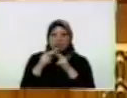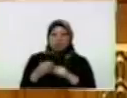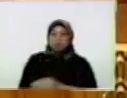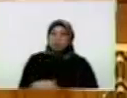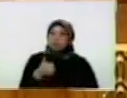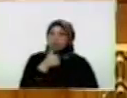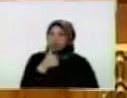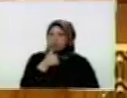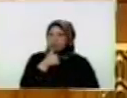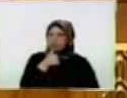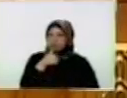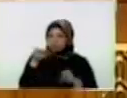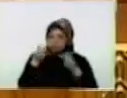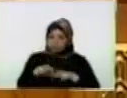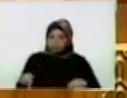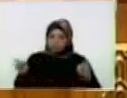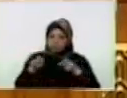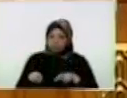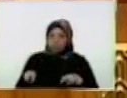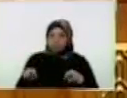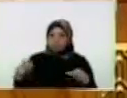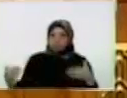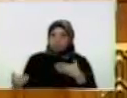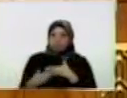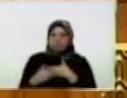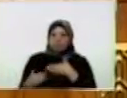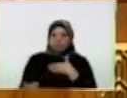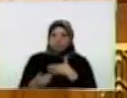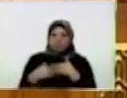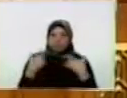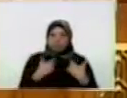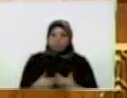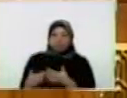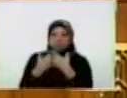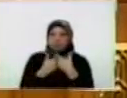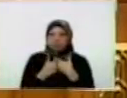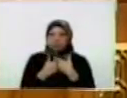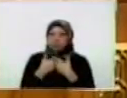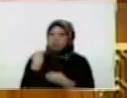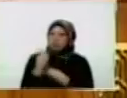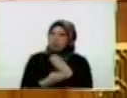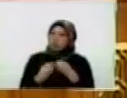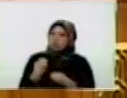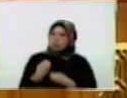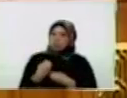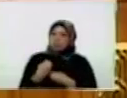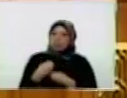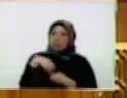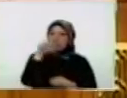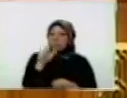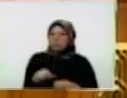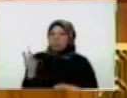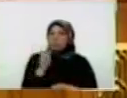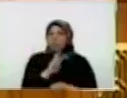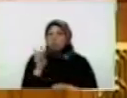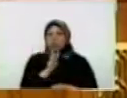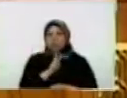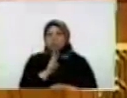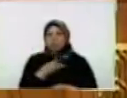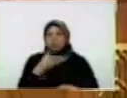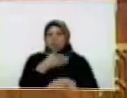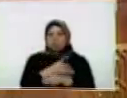se rebelaba contra ese intento de dominación y afirmaba con contundencia que Venezuela se